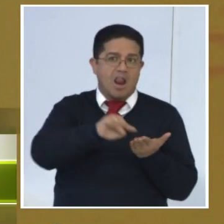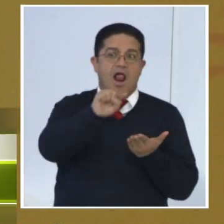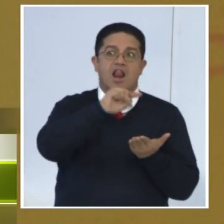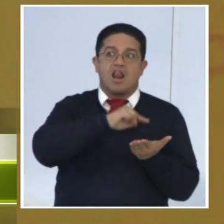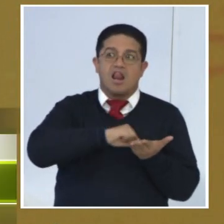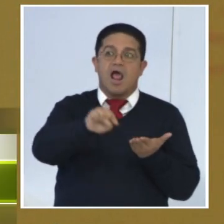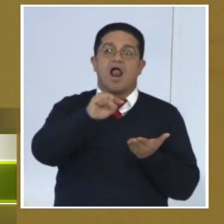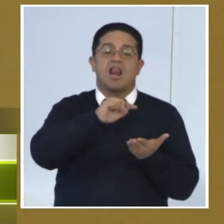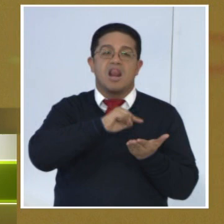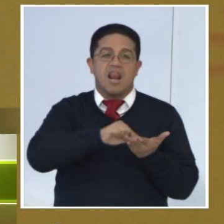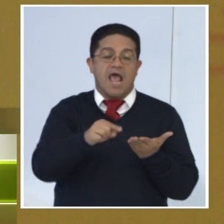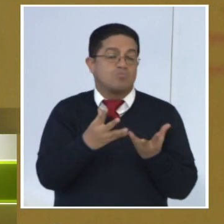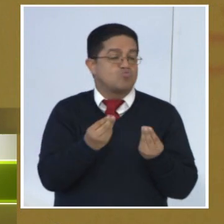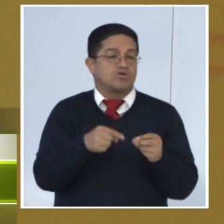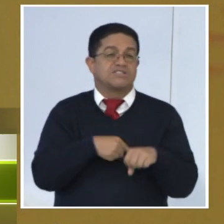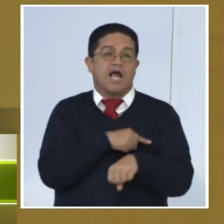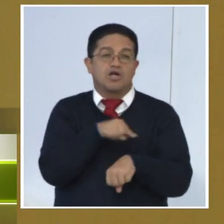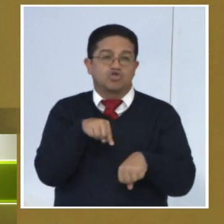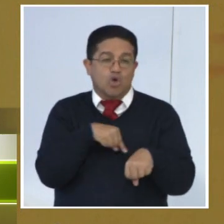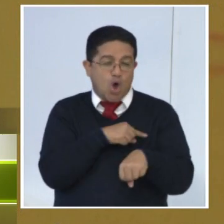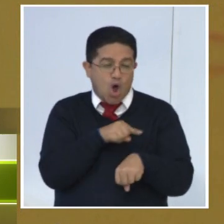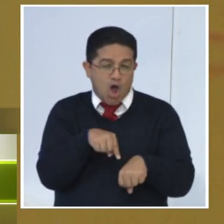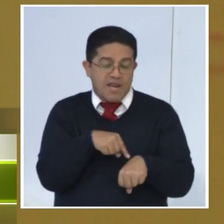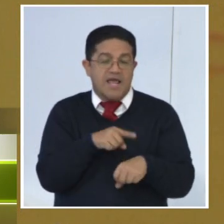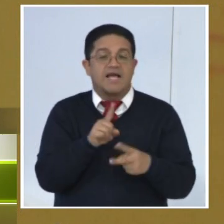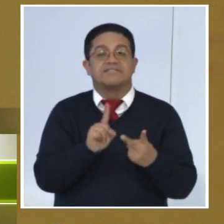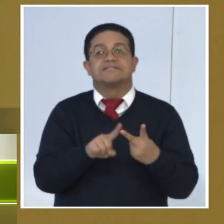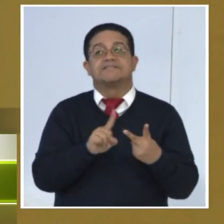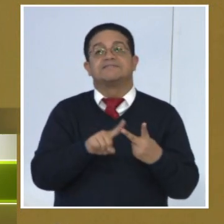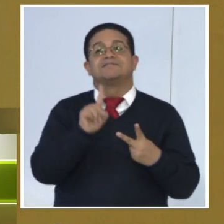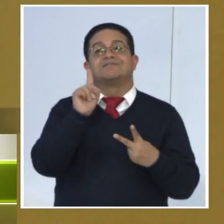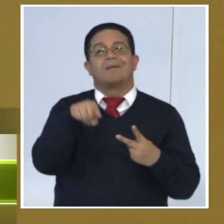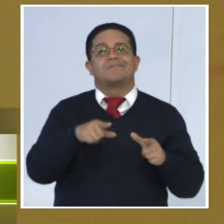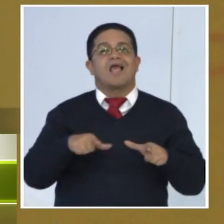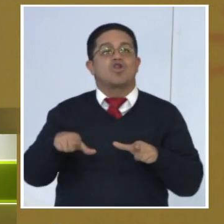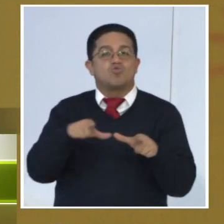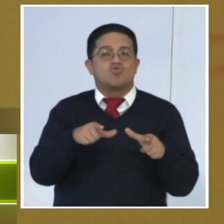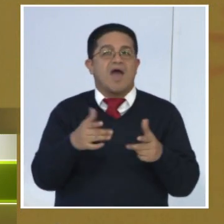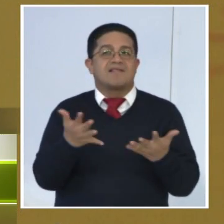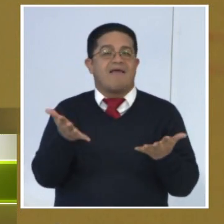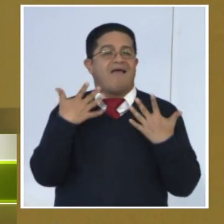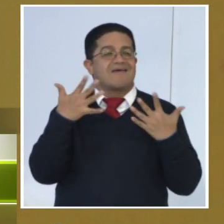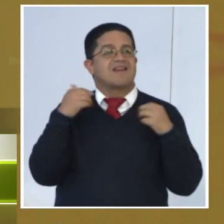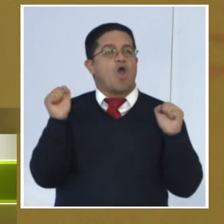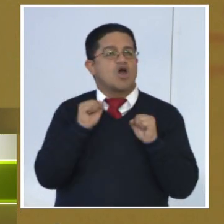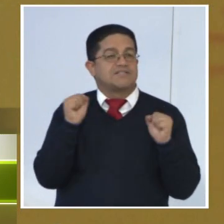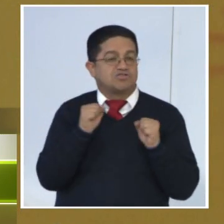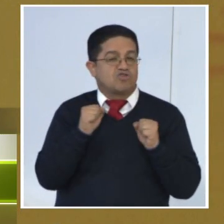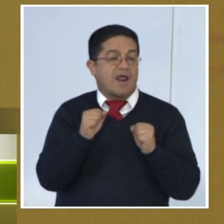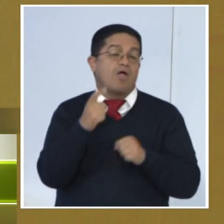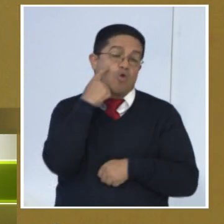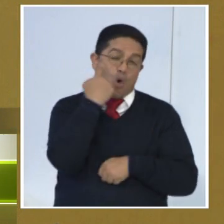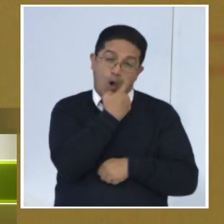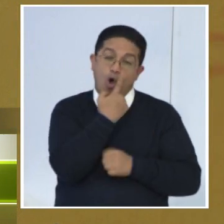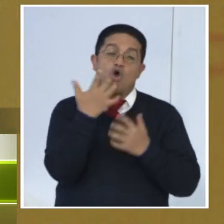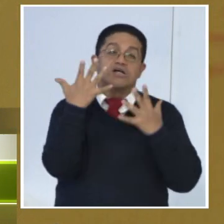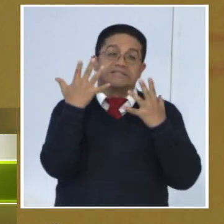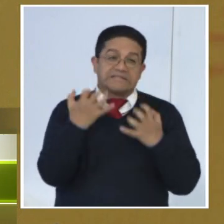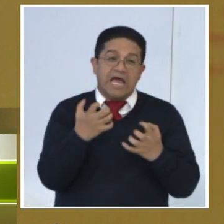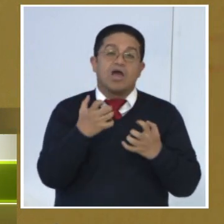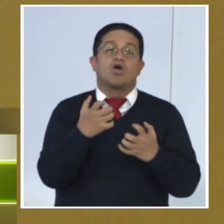parpadeo y por el hecho de muchas veces ambientes donde hay aire acondicionado, donde hay mayor resequedad ocular, pues